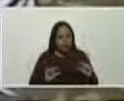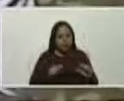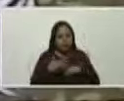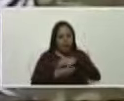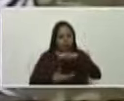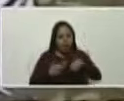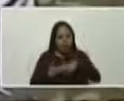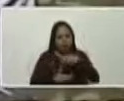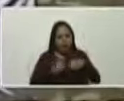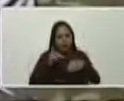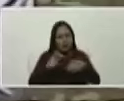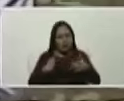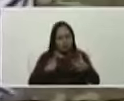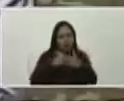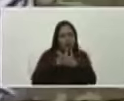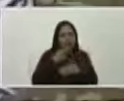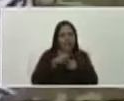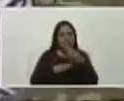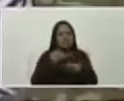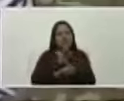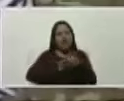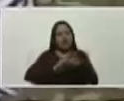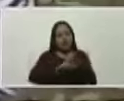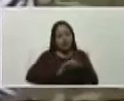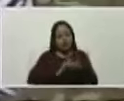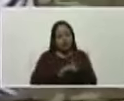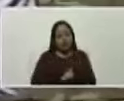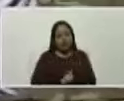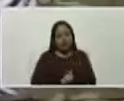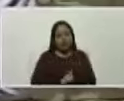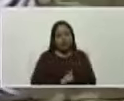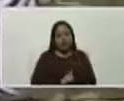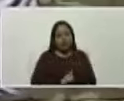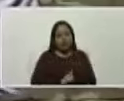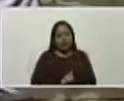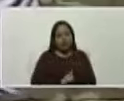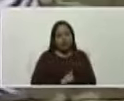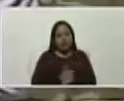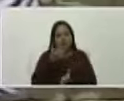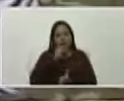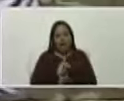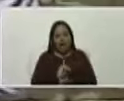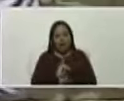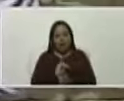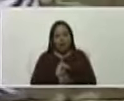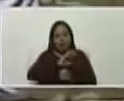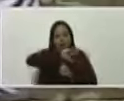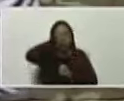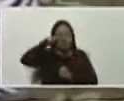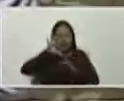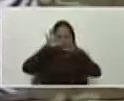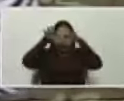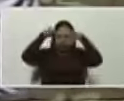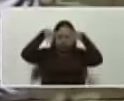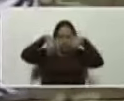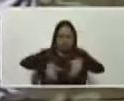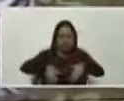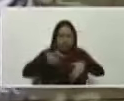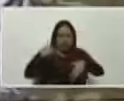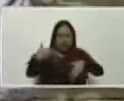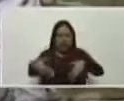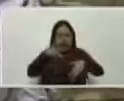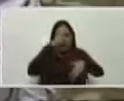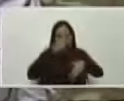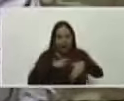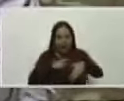y generar una solución a las heridas que tiene la montaña producto de estos años